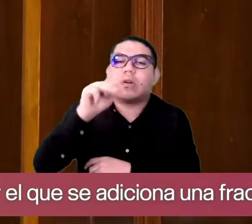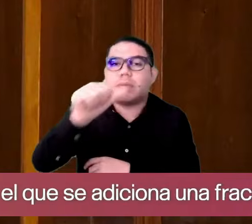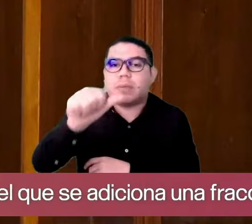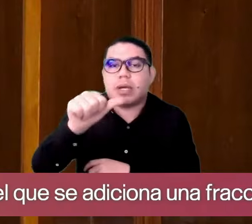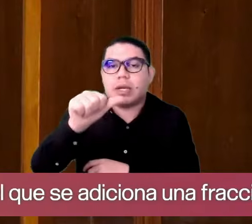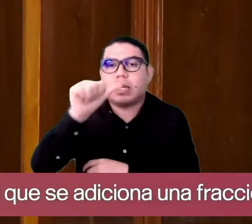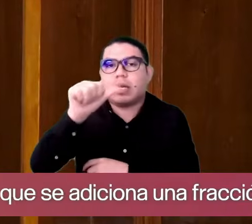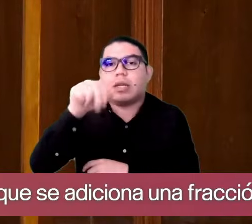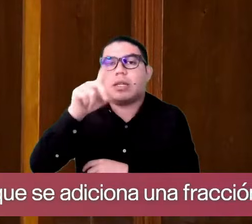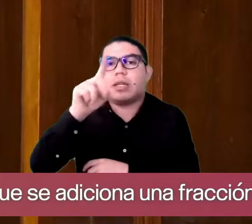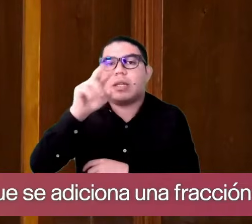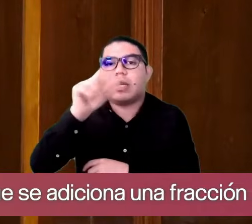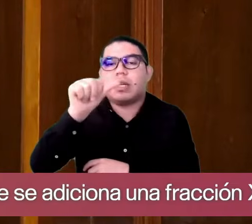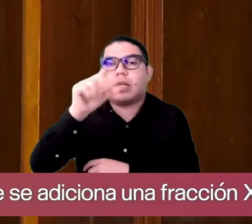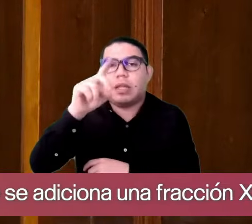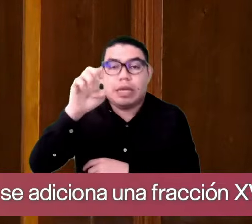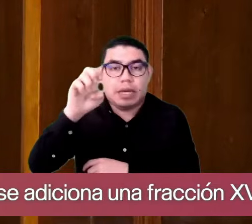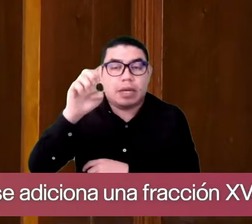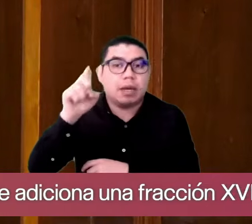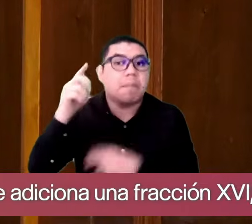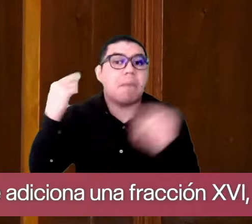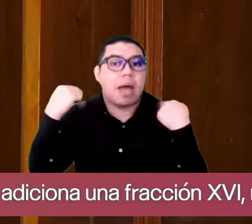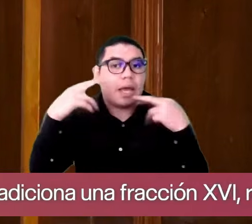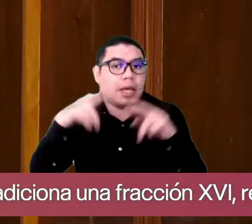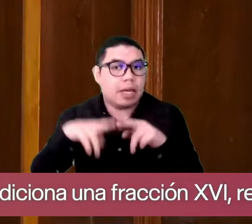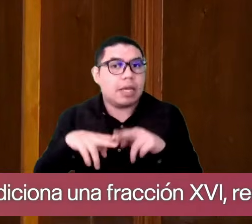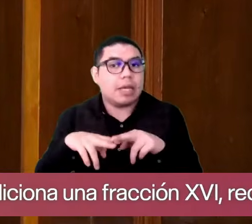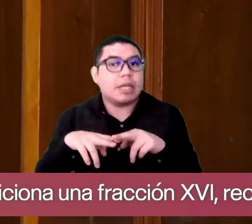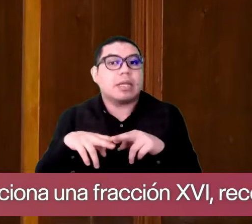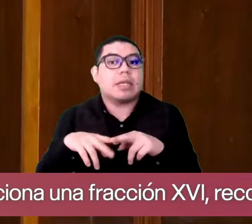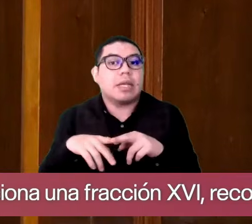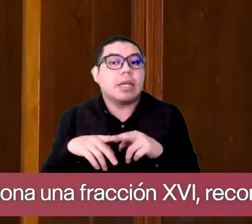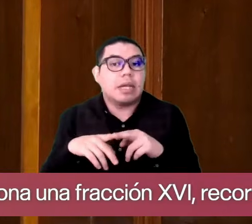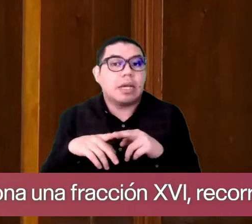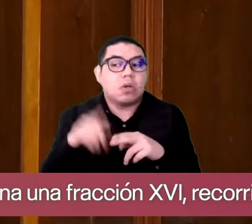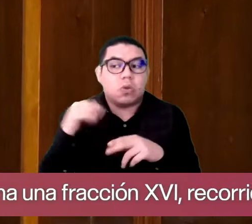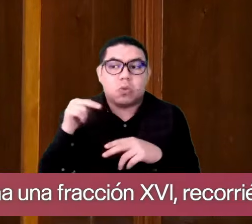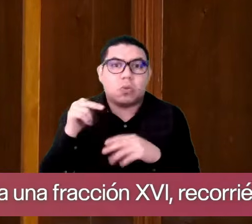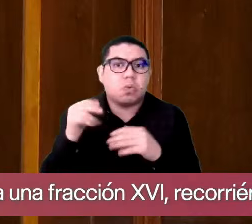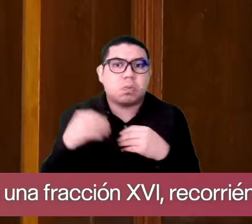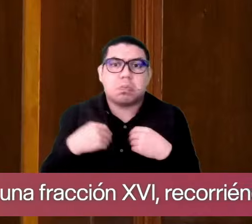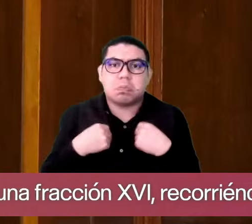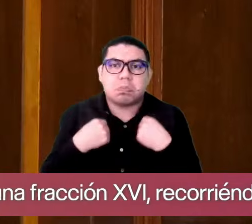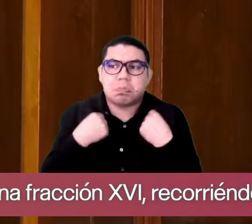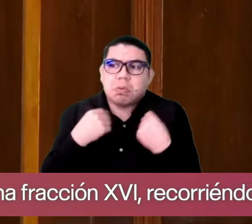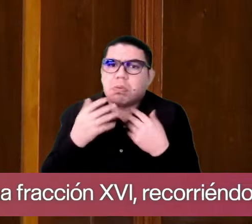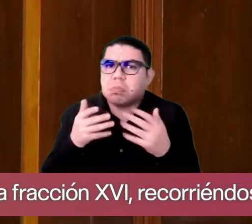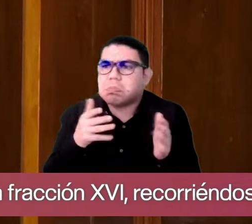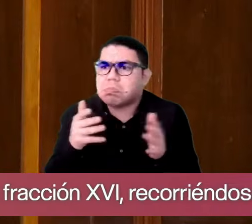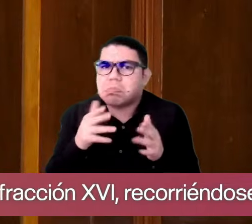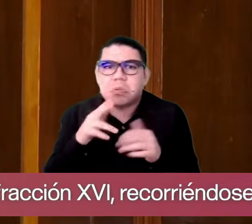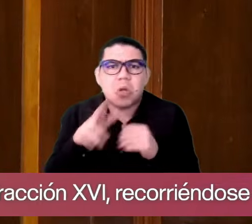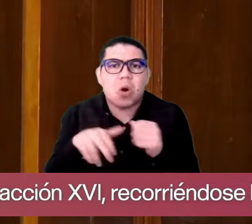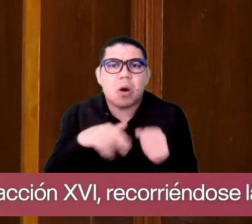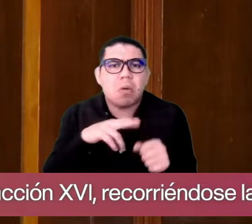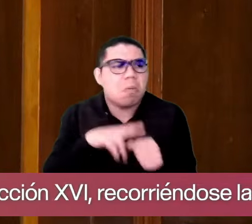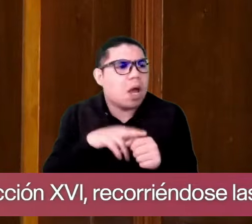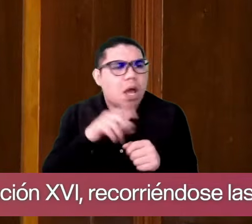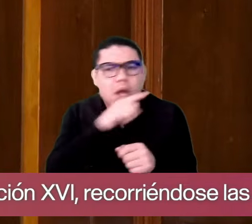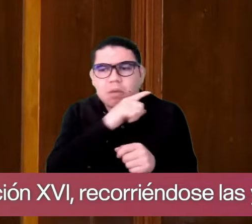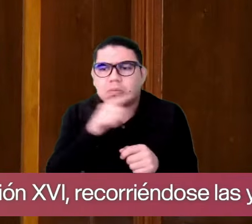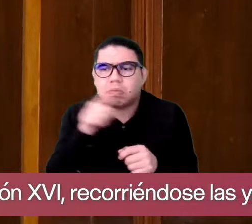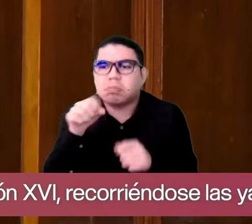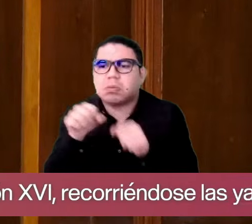maestra de profesión. Su vida transcurría normal entre las aulas,